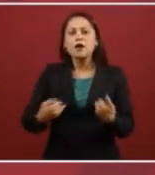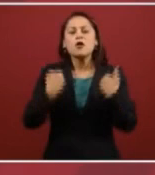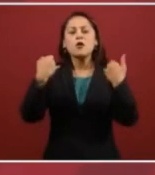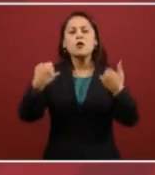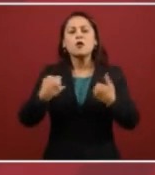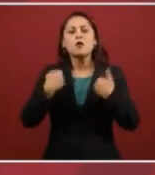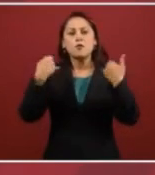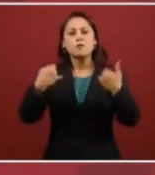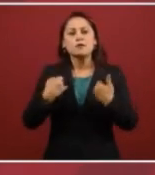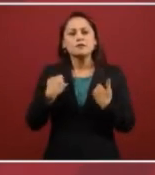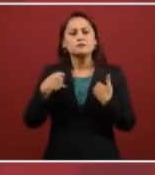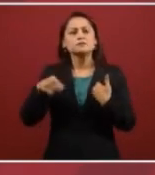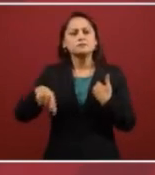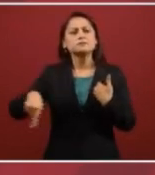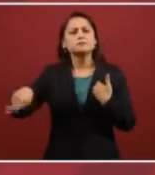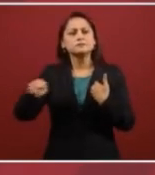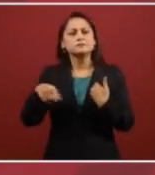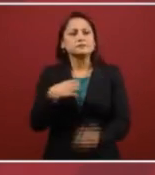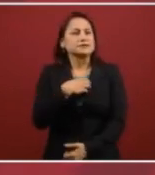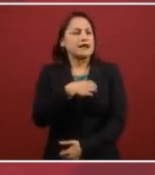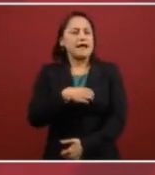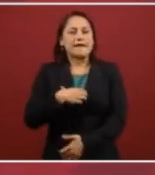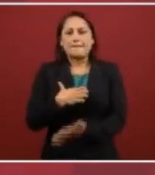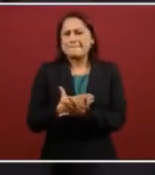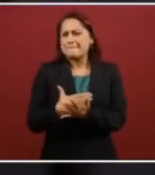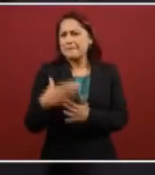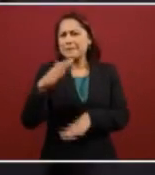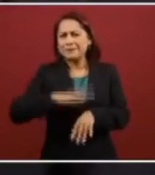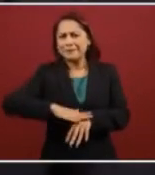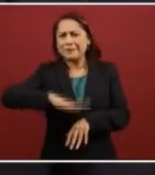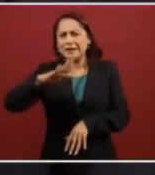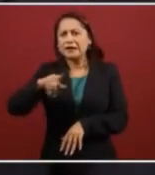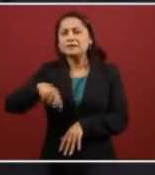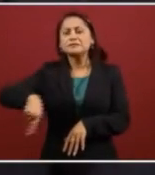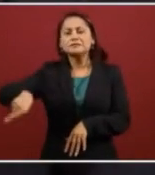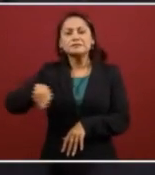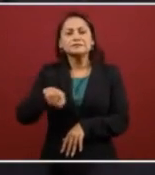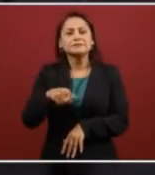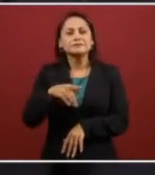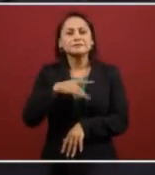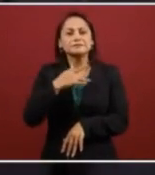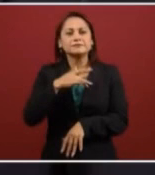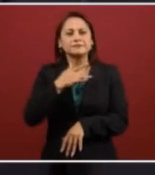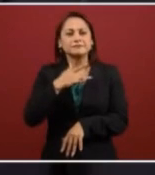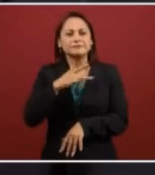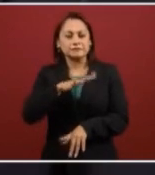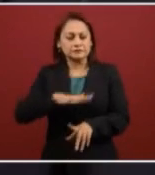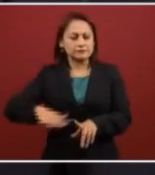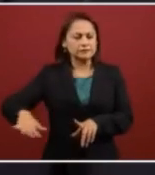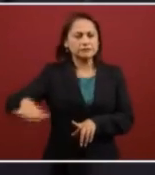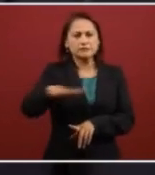igual, are the same, o más. Hay mucho entusiasmo. There's a lot of enthusiasm.